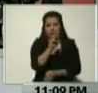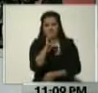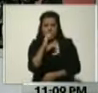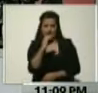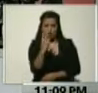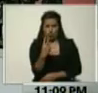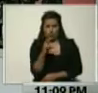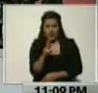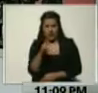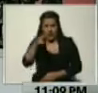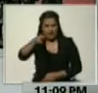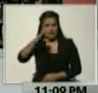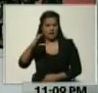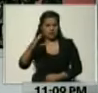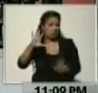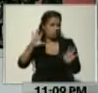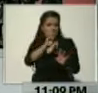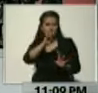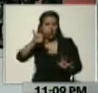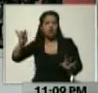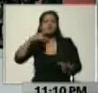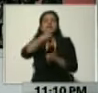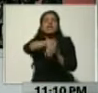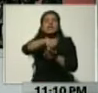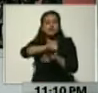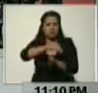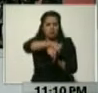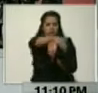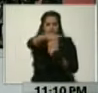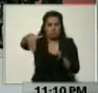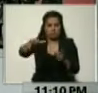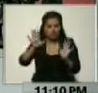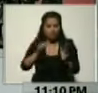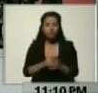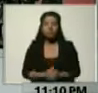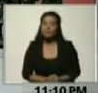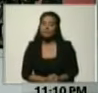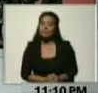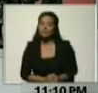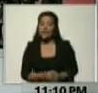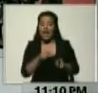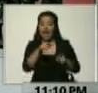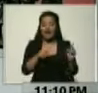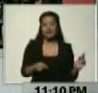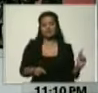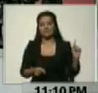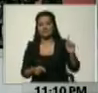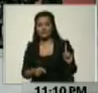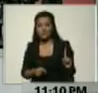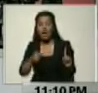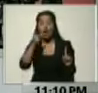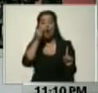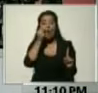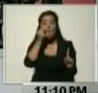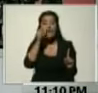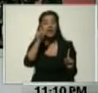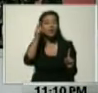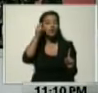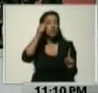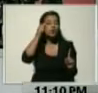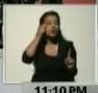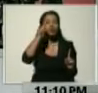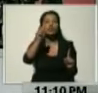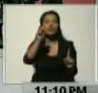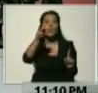WC2ROHS. No sé qué significa eso, pero esa es la dirección. Allí se encontraban Tomás Guanipa, sin corbata, con una